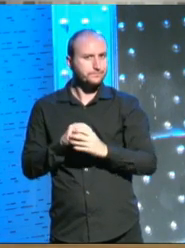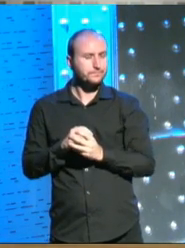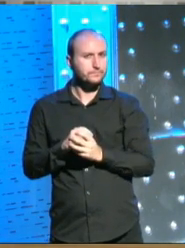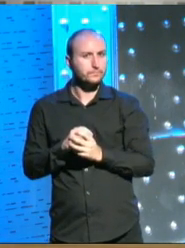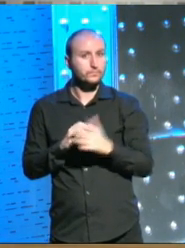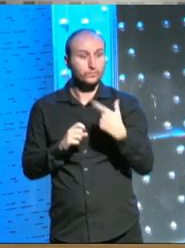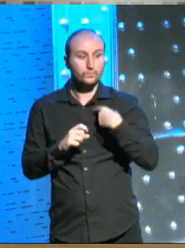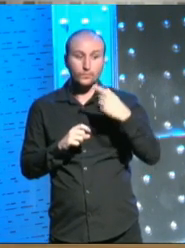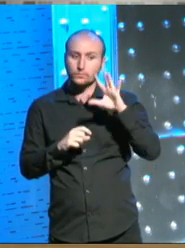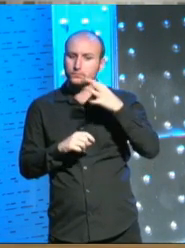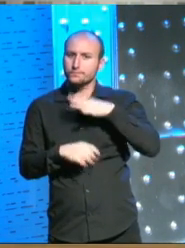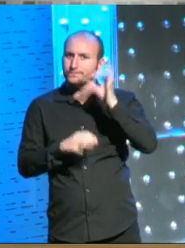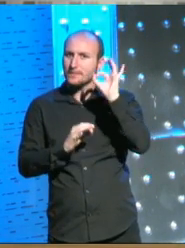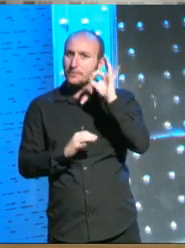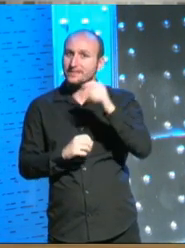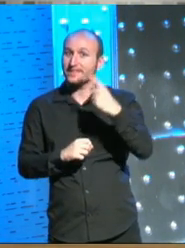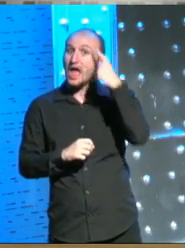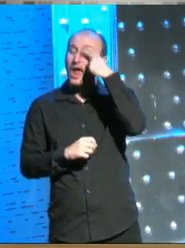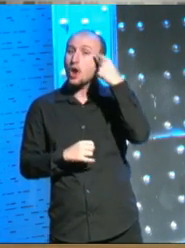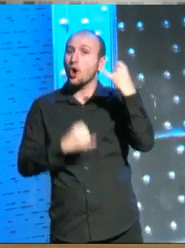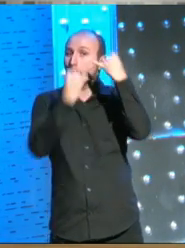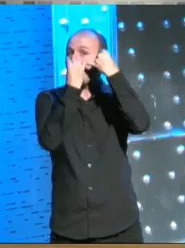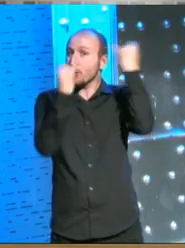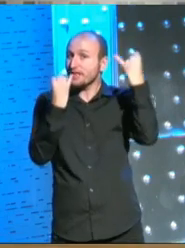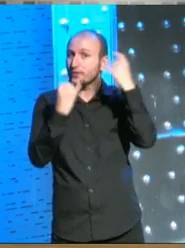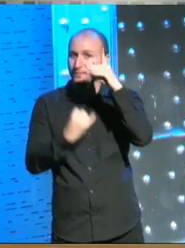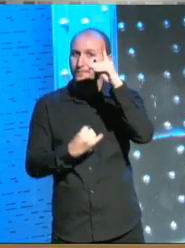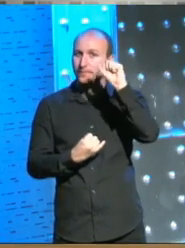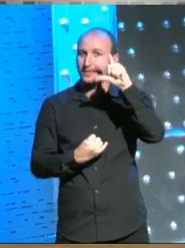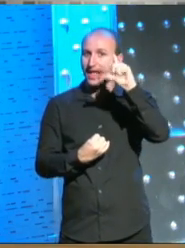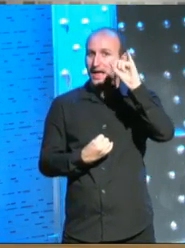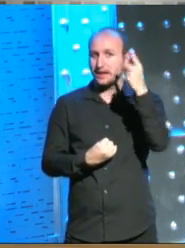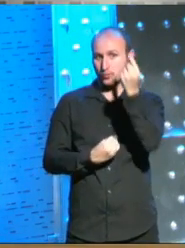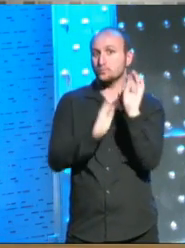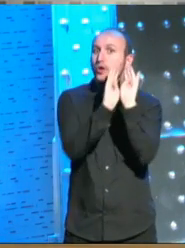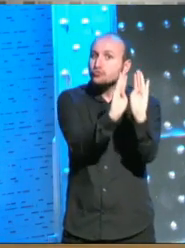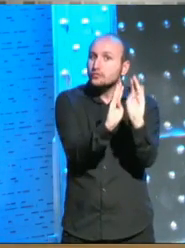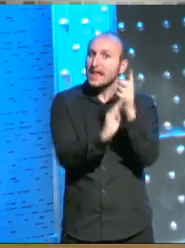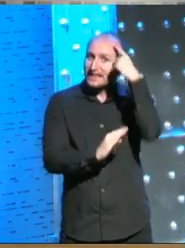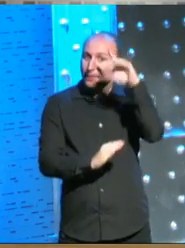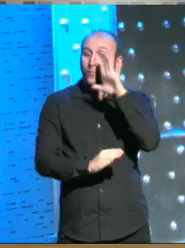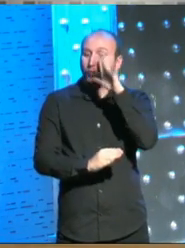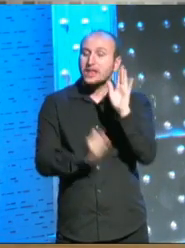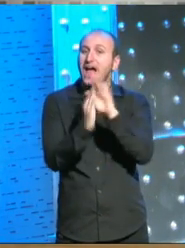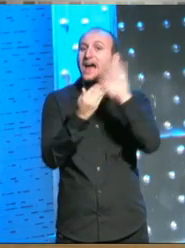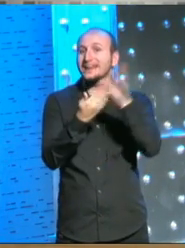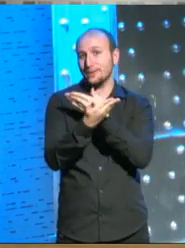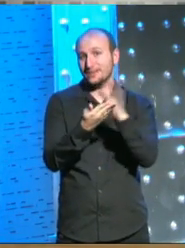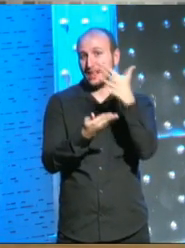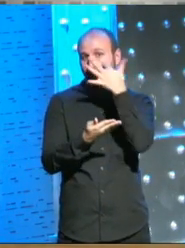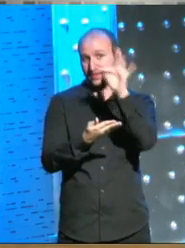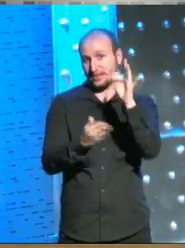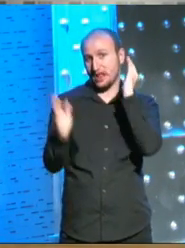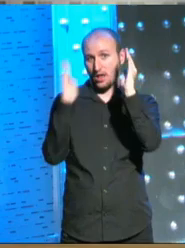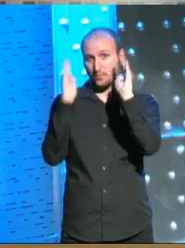Es cierto que El ojo cortado es una idea de Dalí, y sabemos que es una idea de Dalí porque una revista francesa de la época,